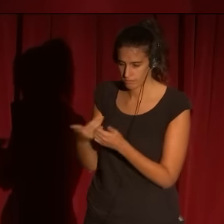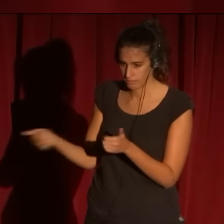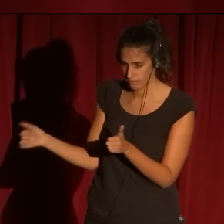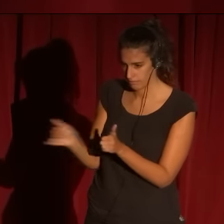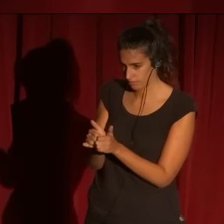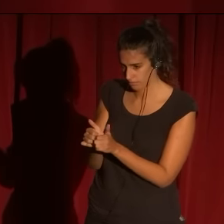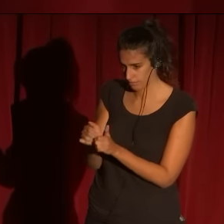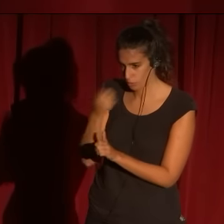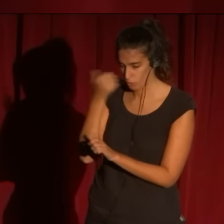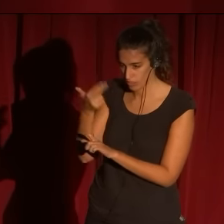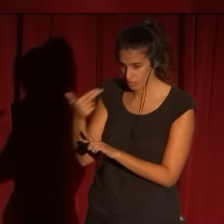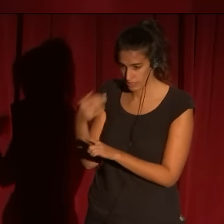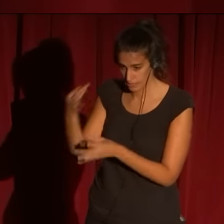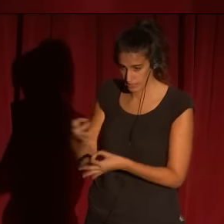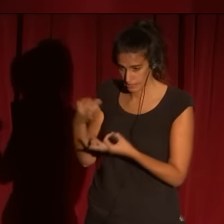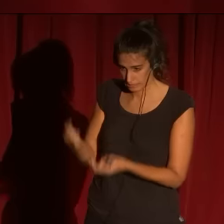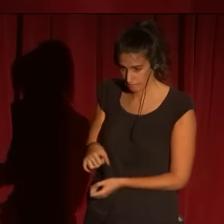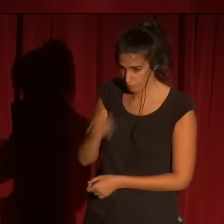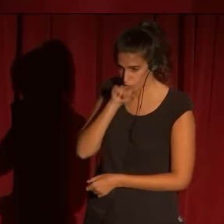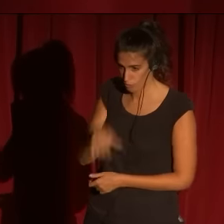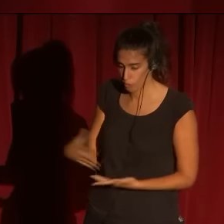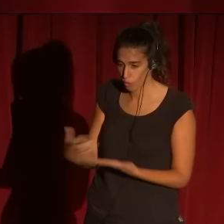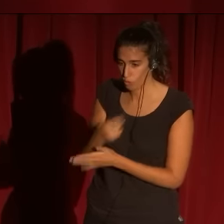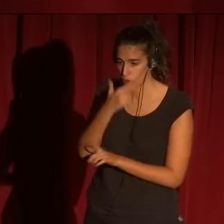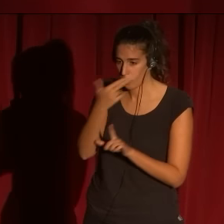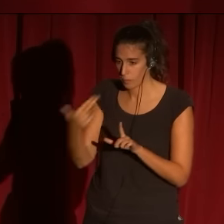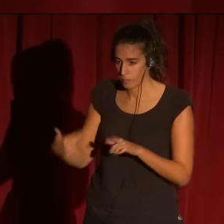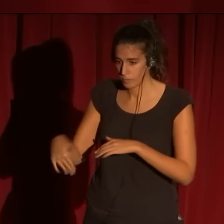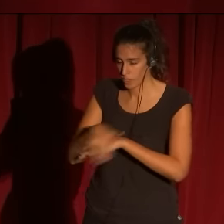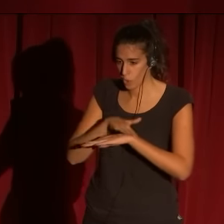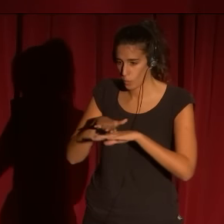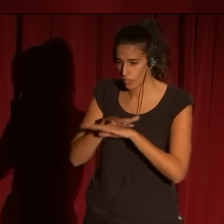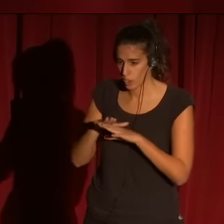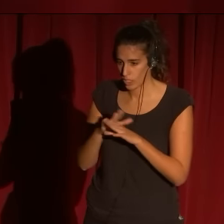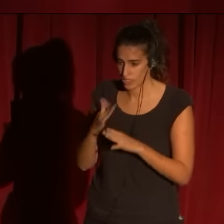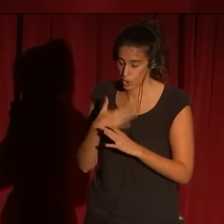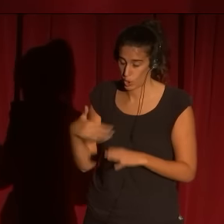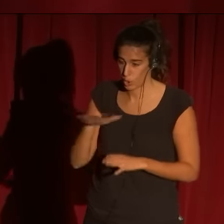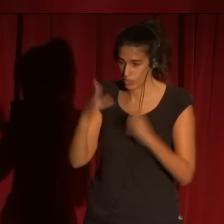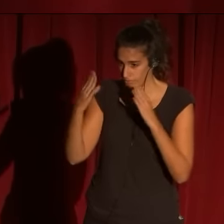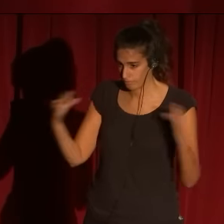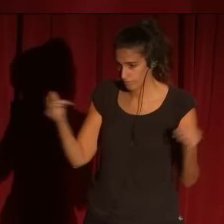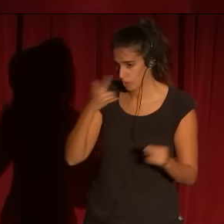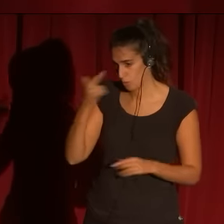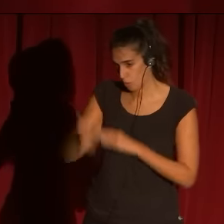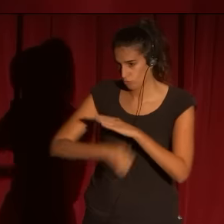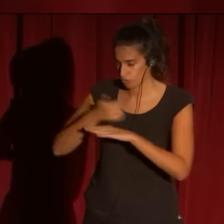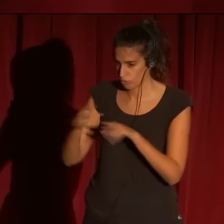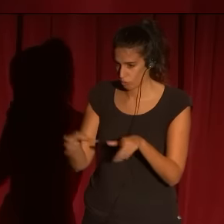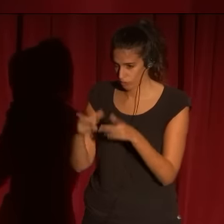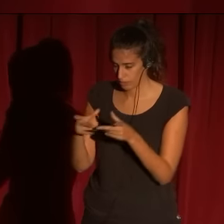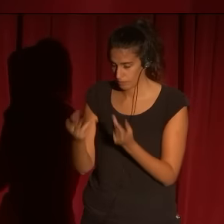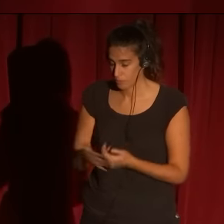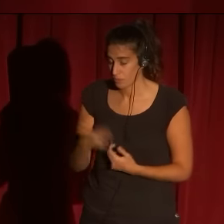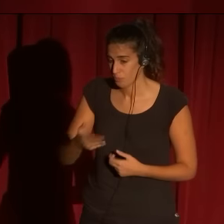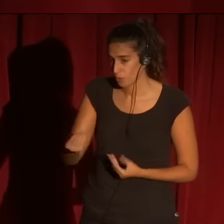decir y en el bodegona favorito de los pintores de los pa de los gobernantes de los Países Bajos y de toda la élite social de ese momento y